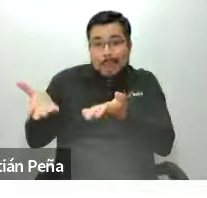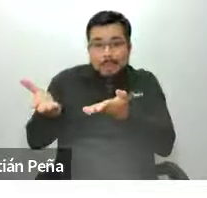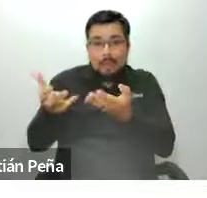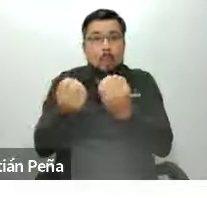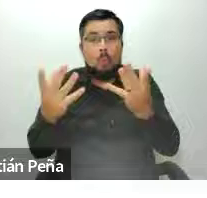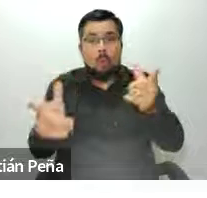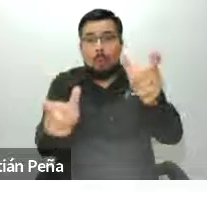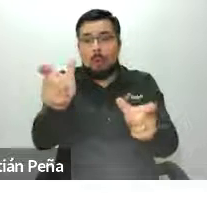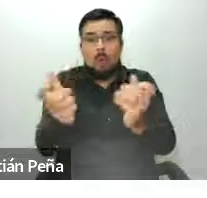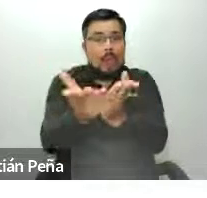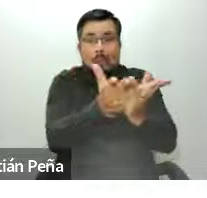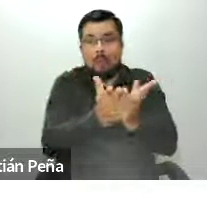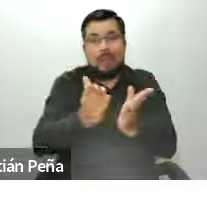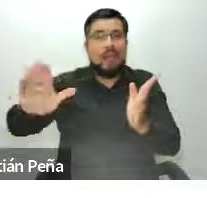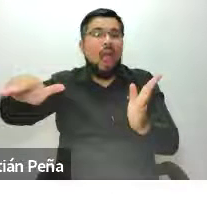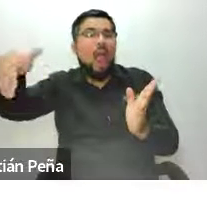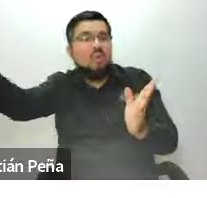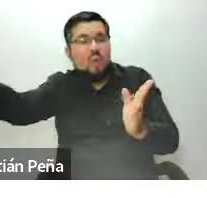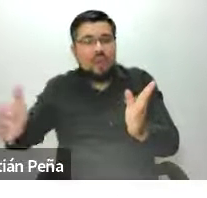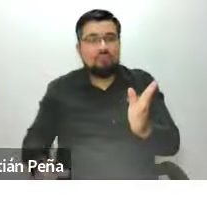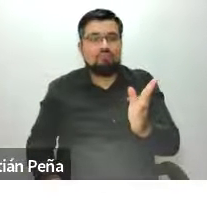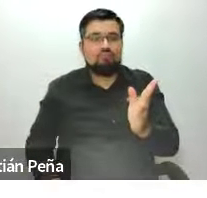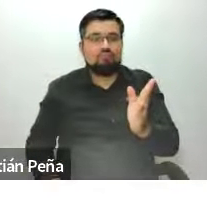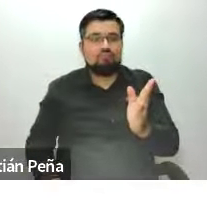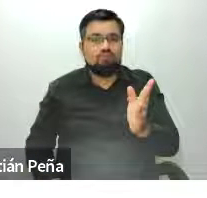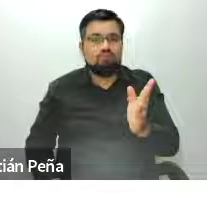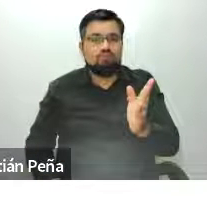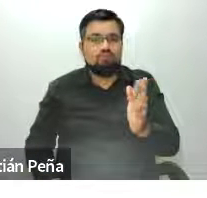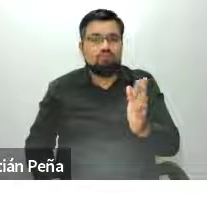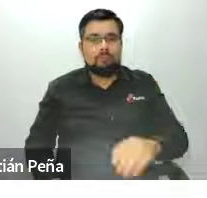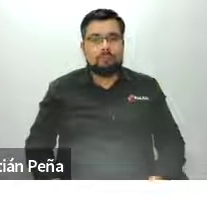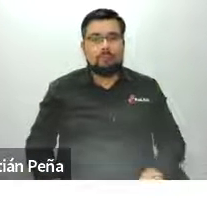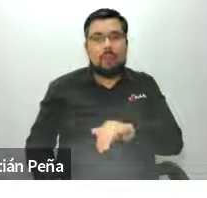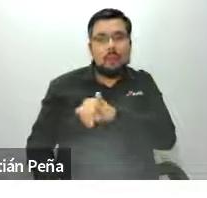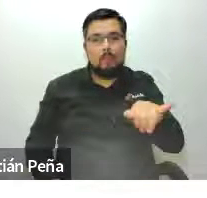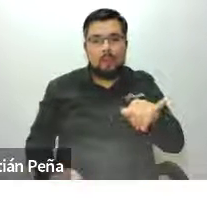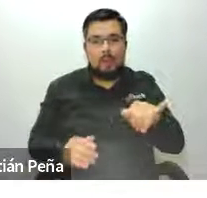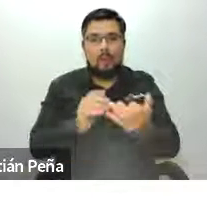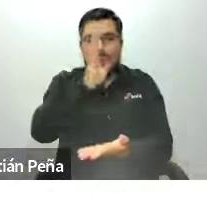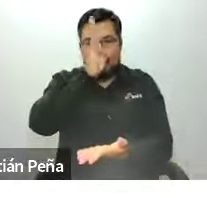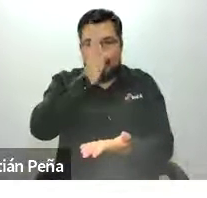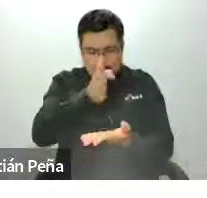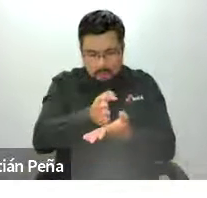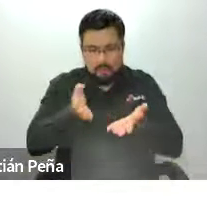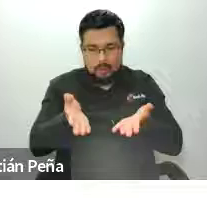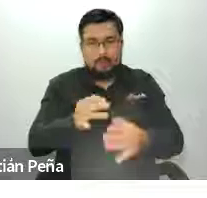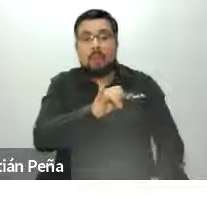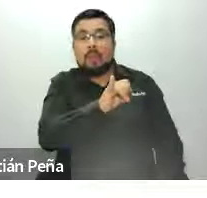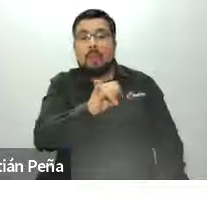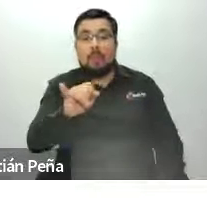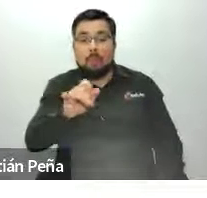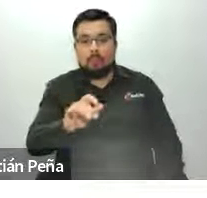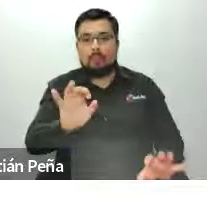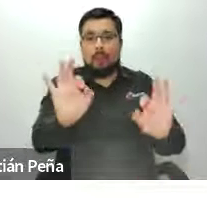fuera. Hubo una resolución a eso, más adelante vamos a tratar de comentarles un poquito más de eso. Vino una validación luego